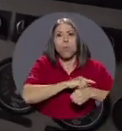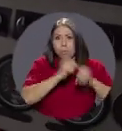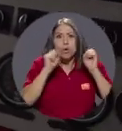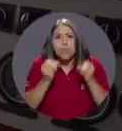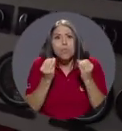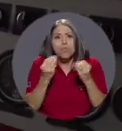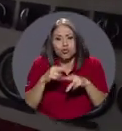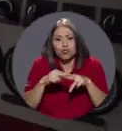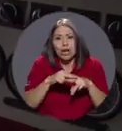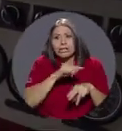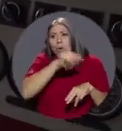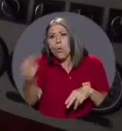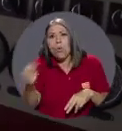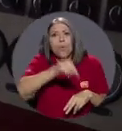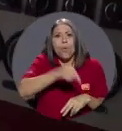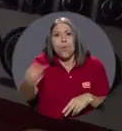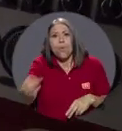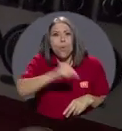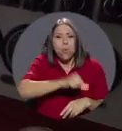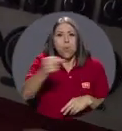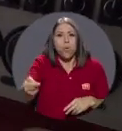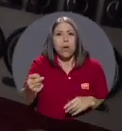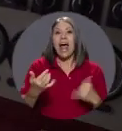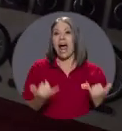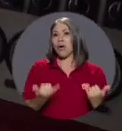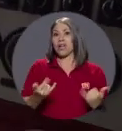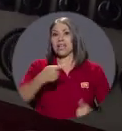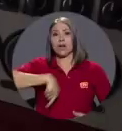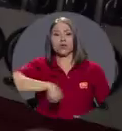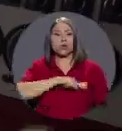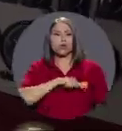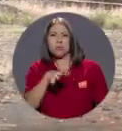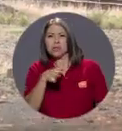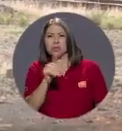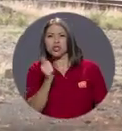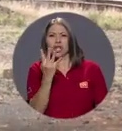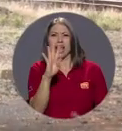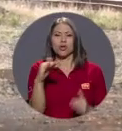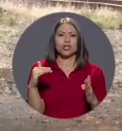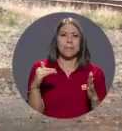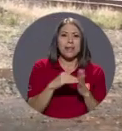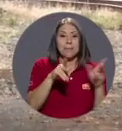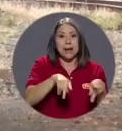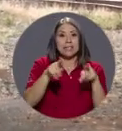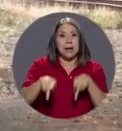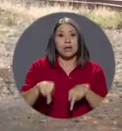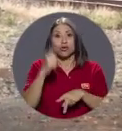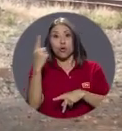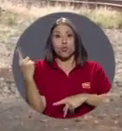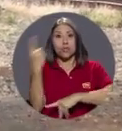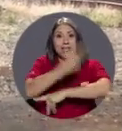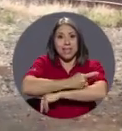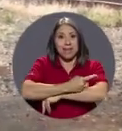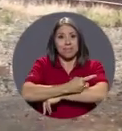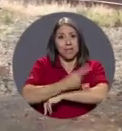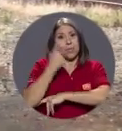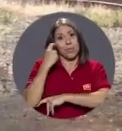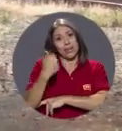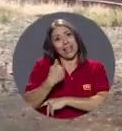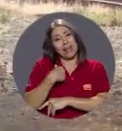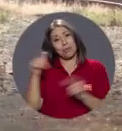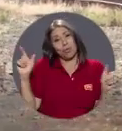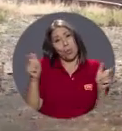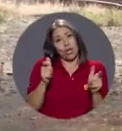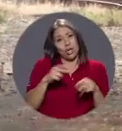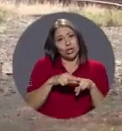móvil, nosotros ahorita movemos como 14,000 pasajeros diarios. Esto, como decía, por la cantidad de trenes